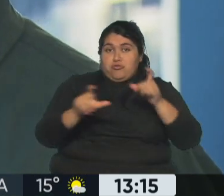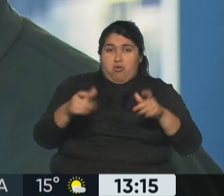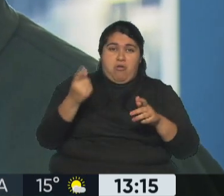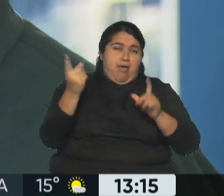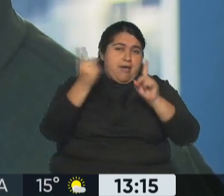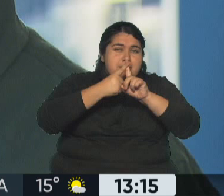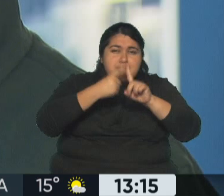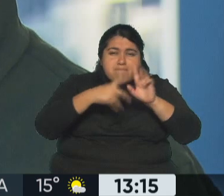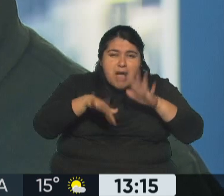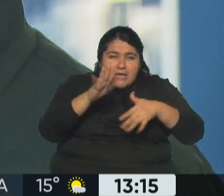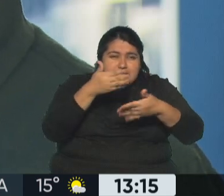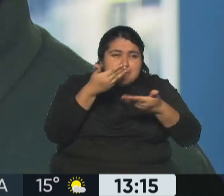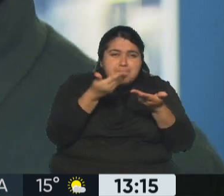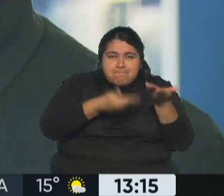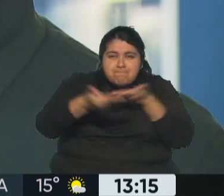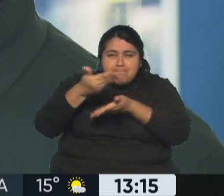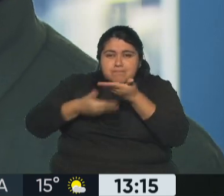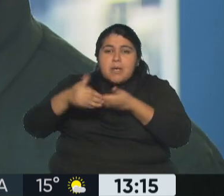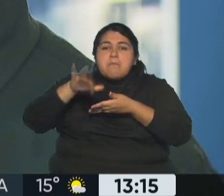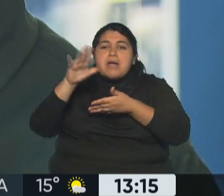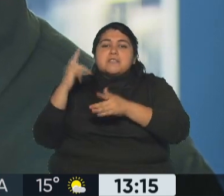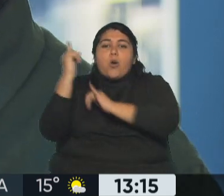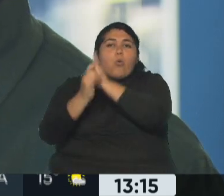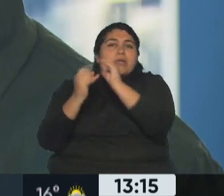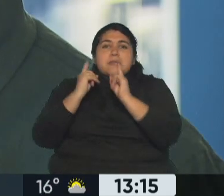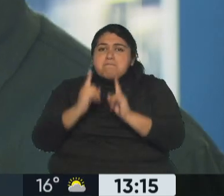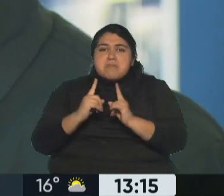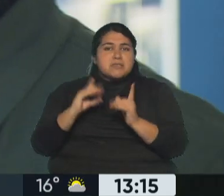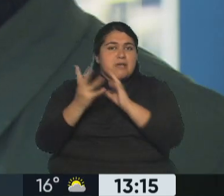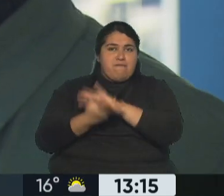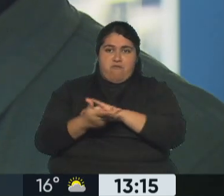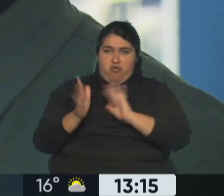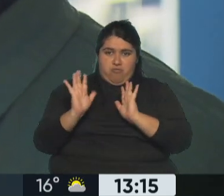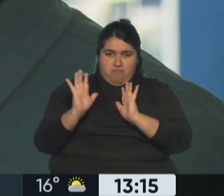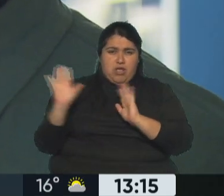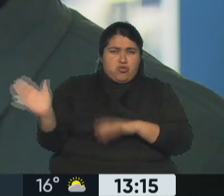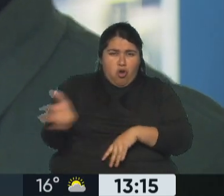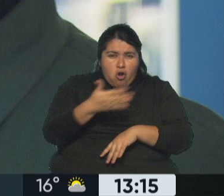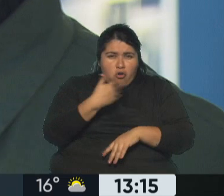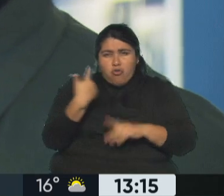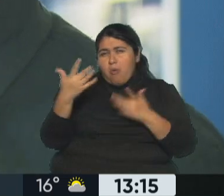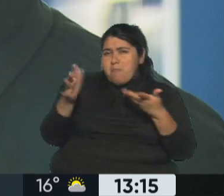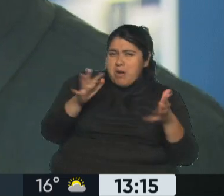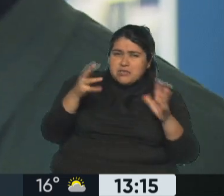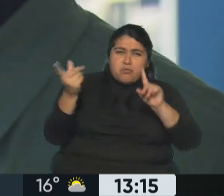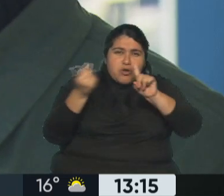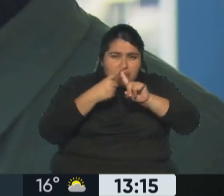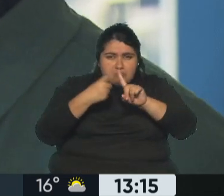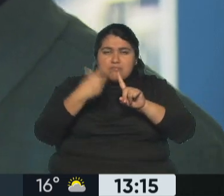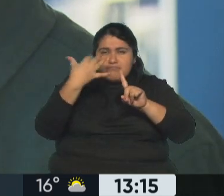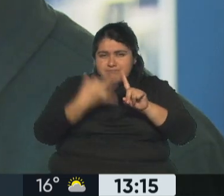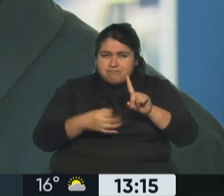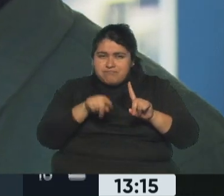cercanas, y lo interesante es que también estructuraban el relato de la misma manera. Todos medían una relación de causa y efecto en